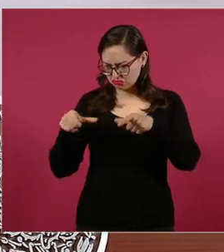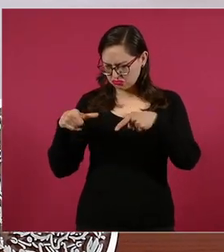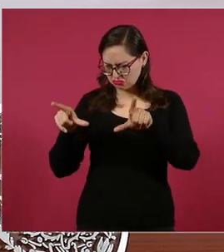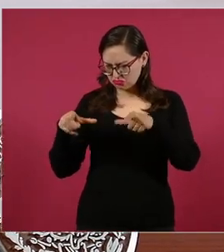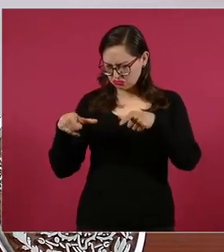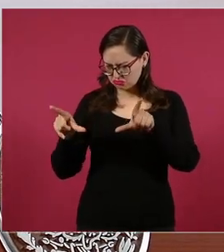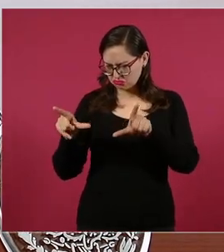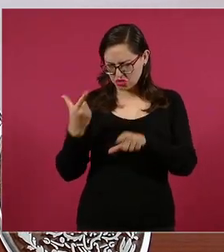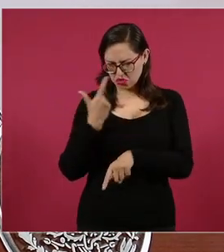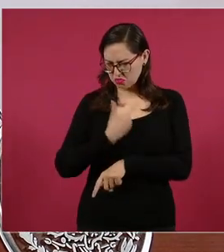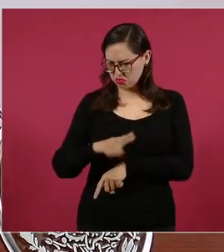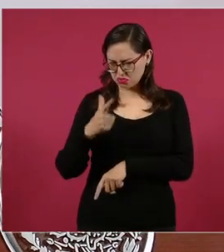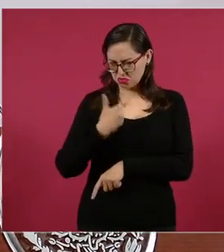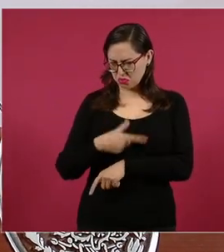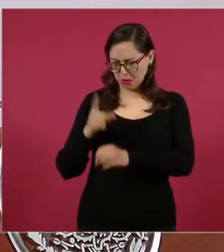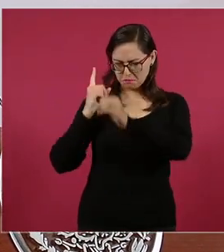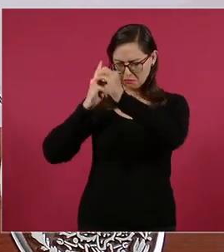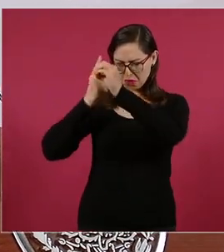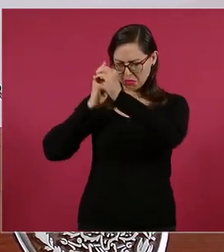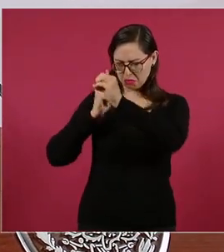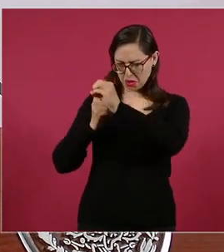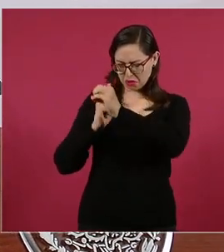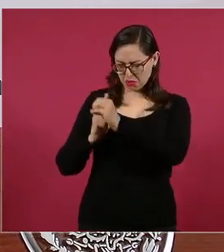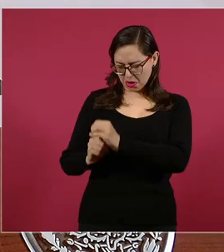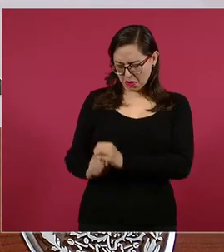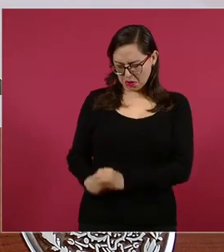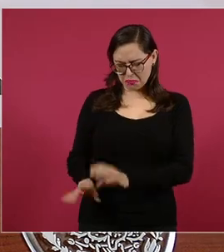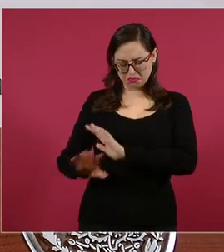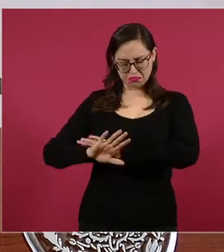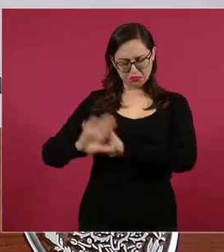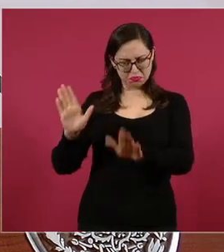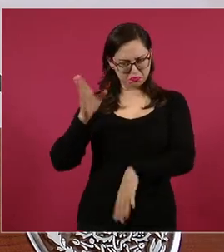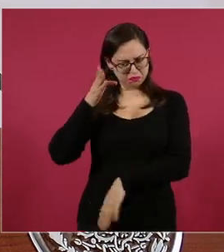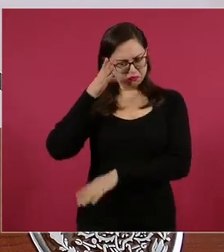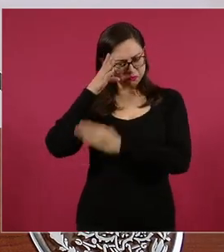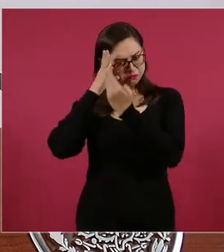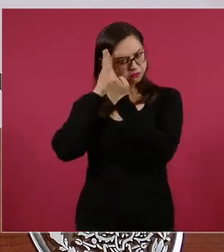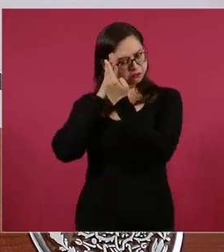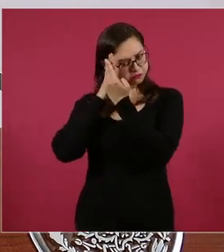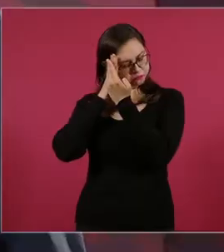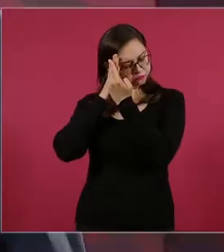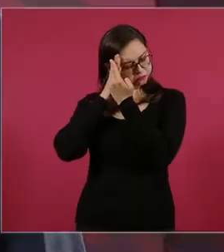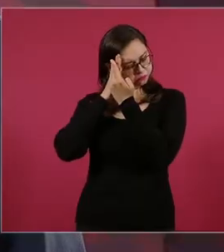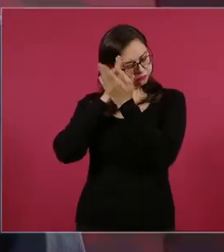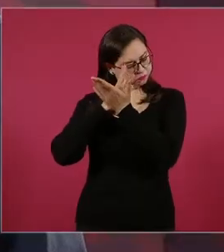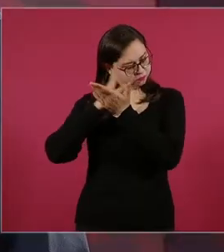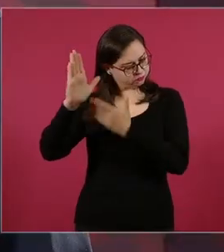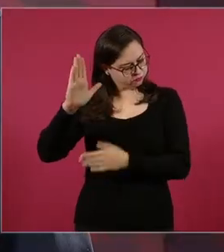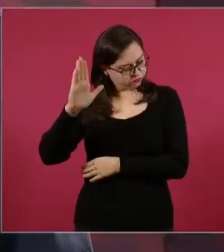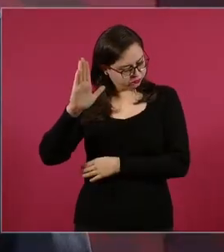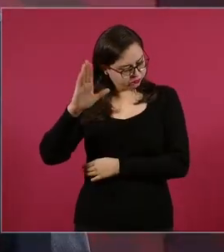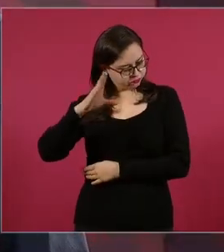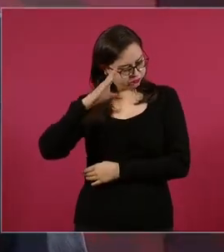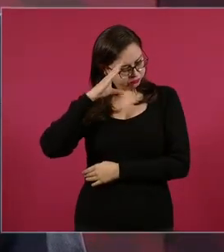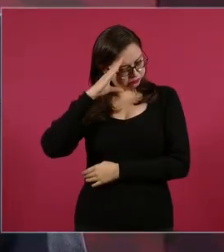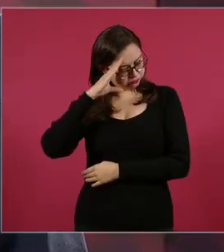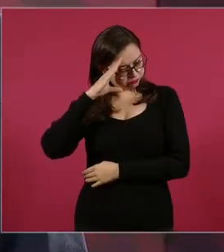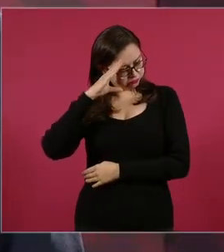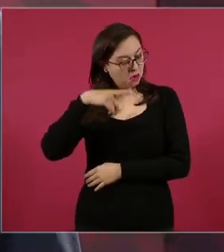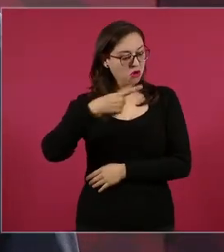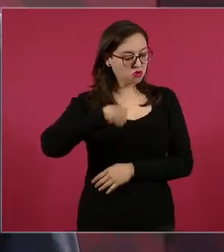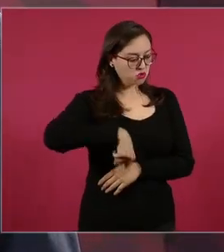bloqueo. Entonces queda nada más con los que piensan como